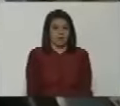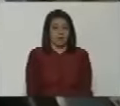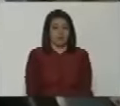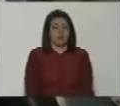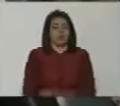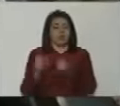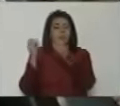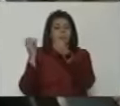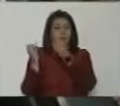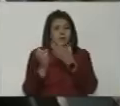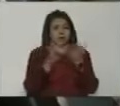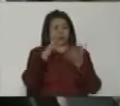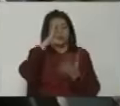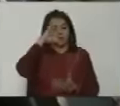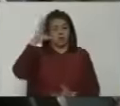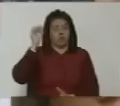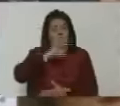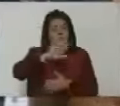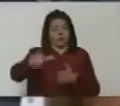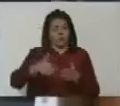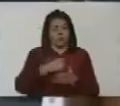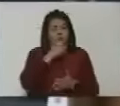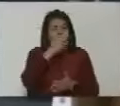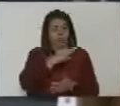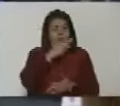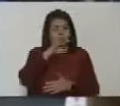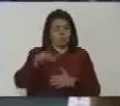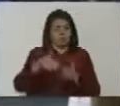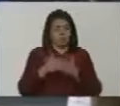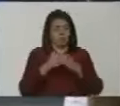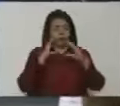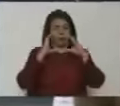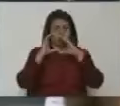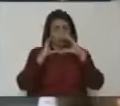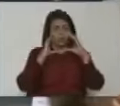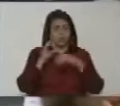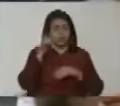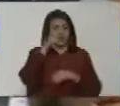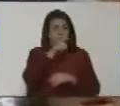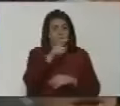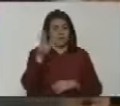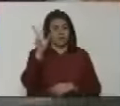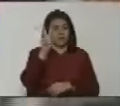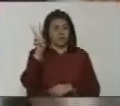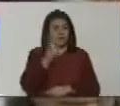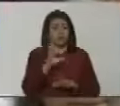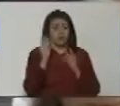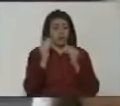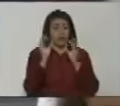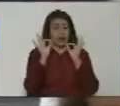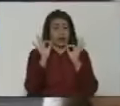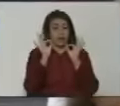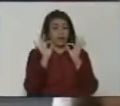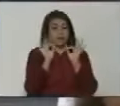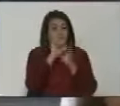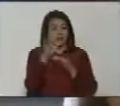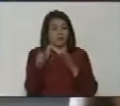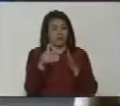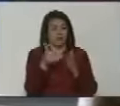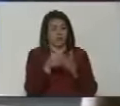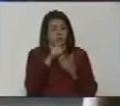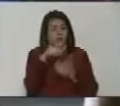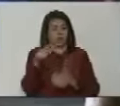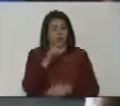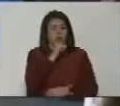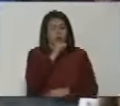Bendiciones de Dios para todos. Buenas tardes, directiva, plenaria, medios de comunicación, pueblo de Venezuela y muy especialmente a todas las